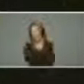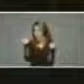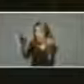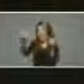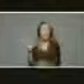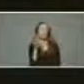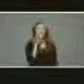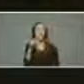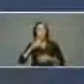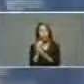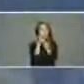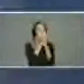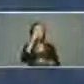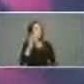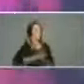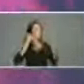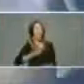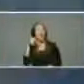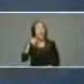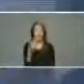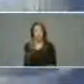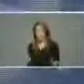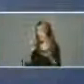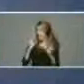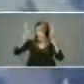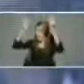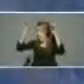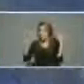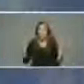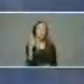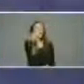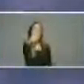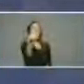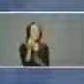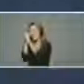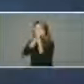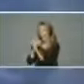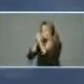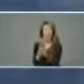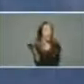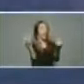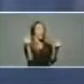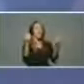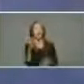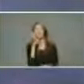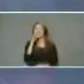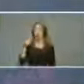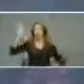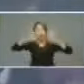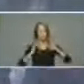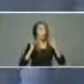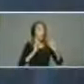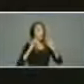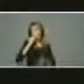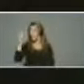canta que la Burga suena y este es nuestroa Ven y canta Ven y canta que la